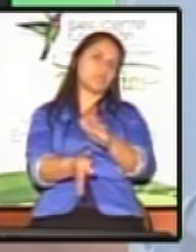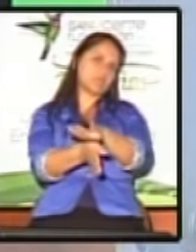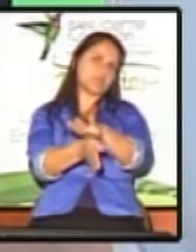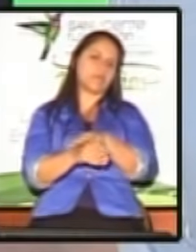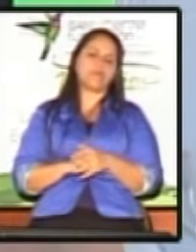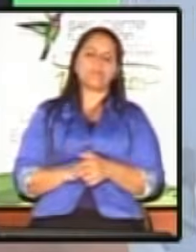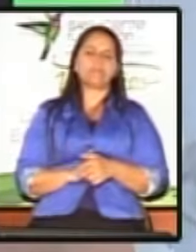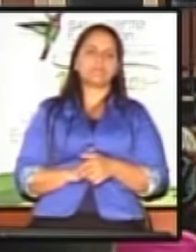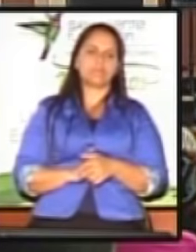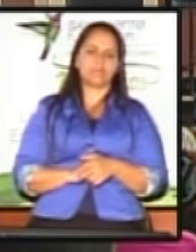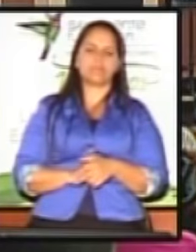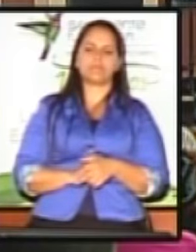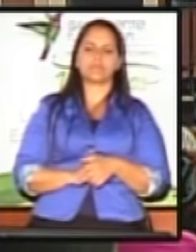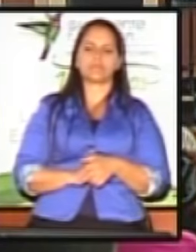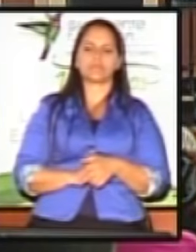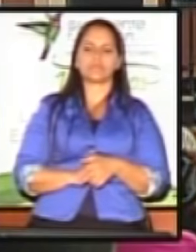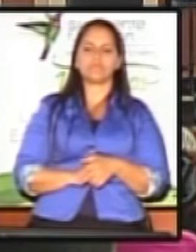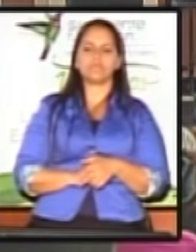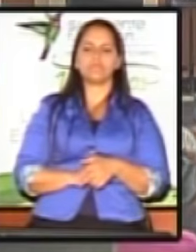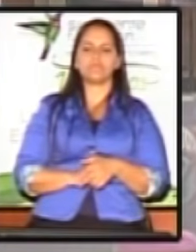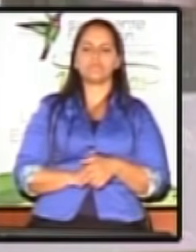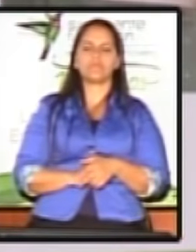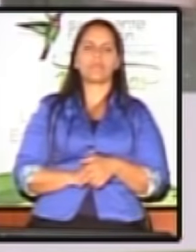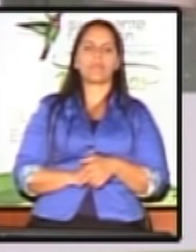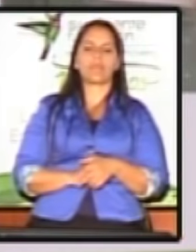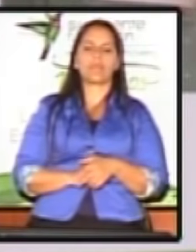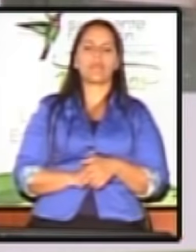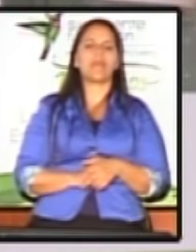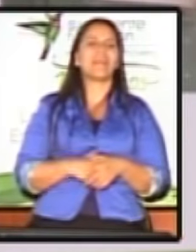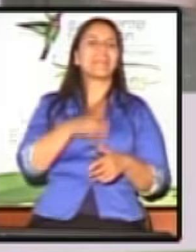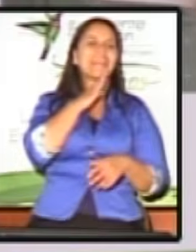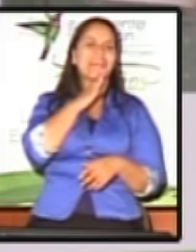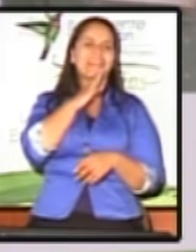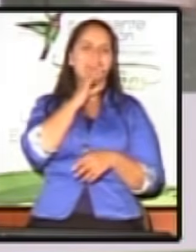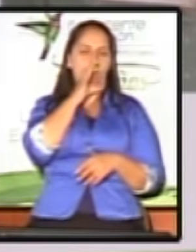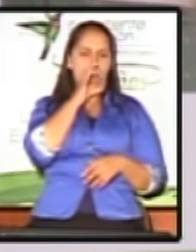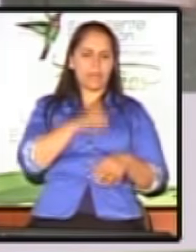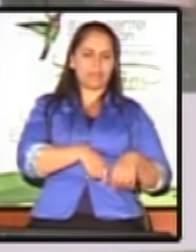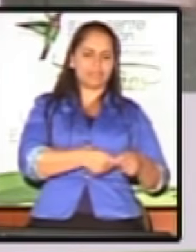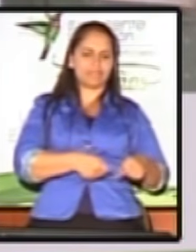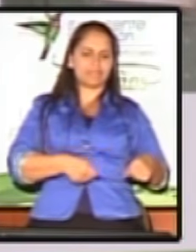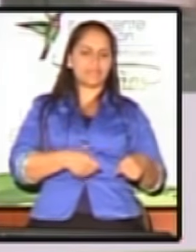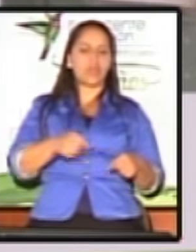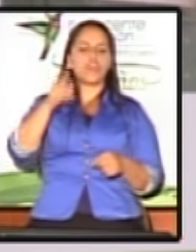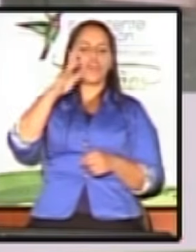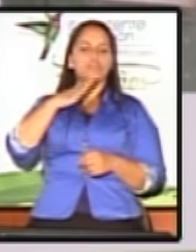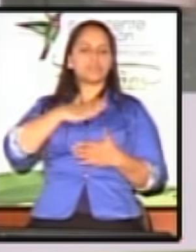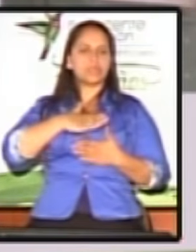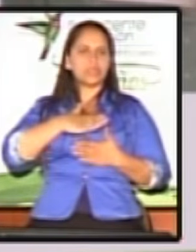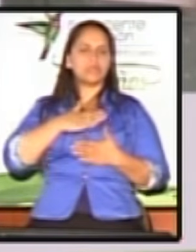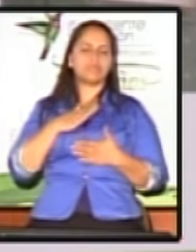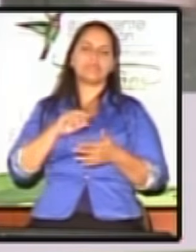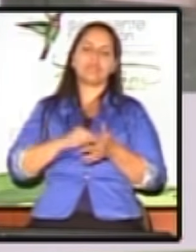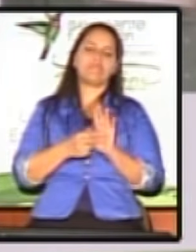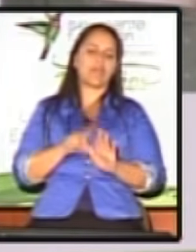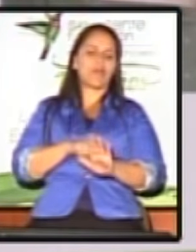una frase maravillosa de San Francisco: mi Dios y mi todo. Esta señora murió repitiendo esta frase y ese